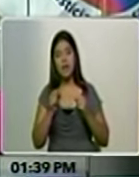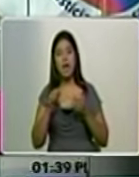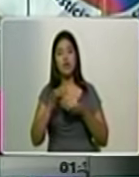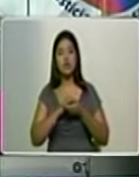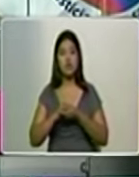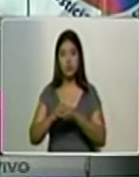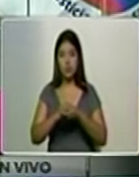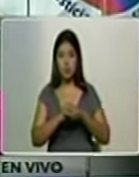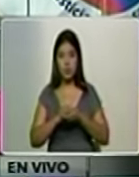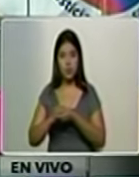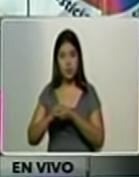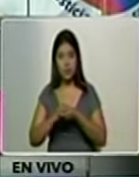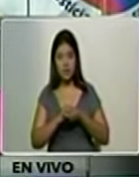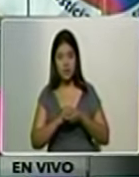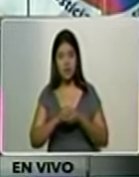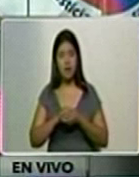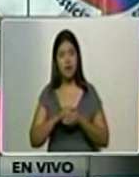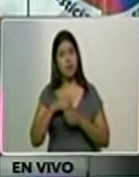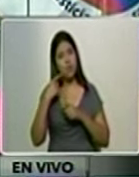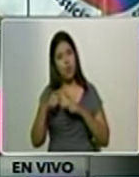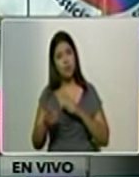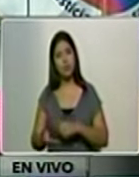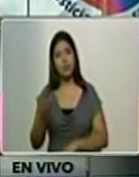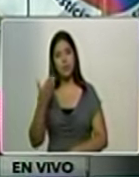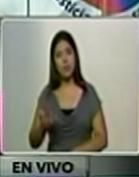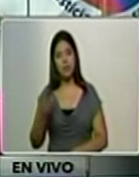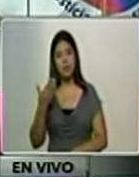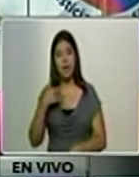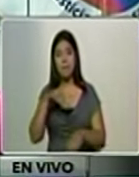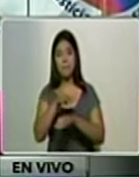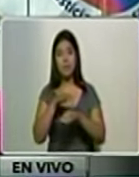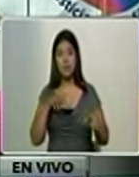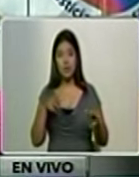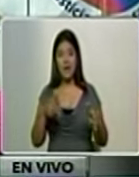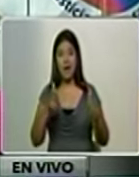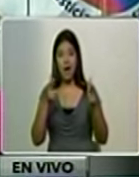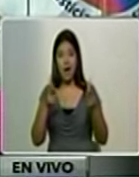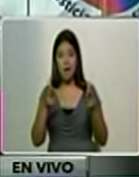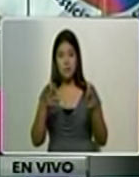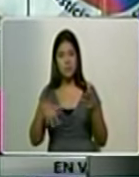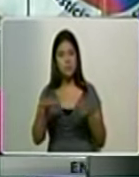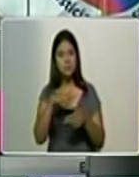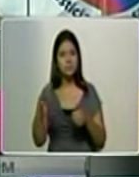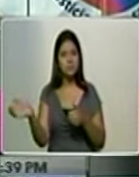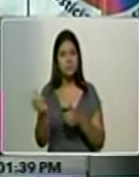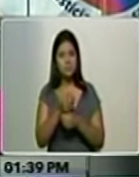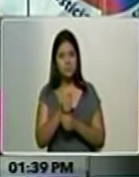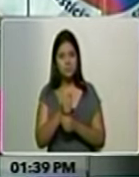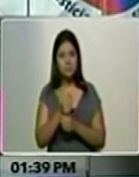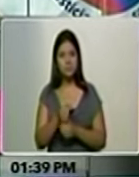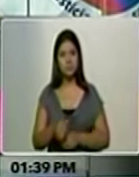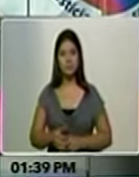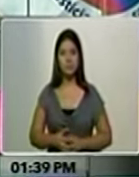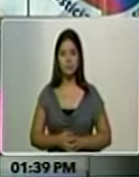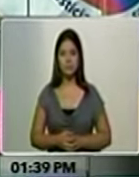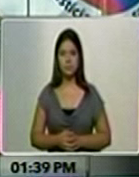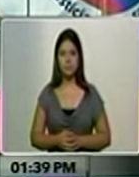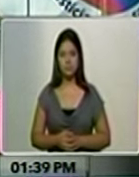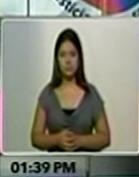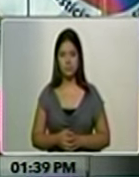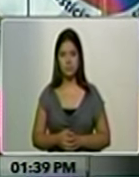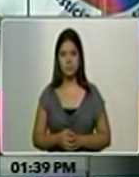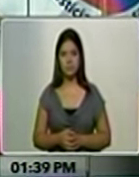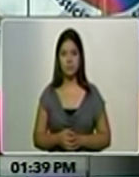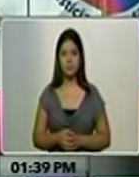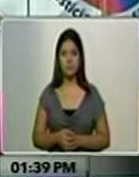como signo importantísimo, la mayoría de las armas han sido retenidas, capturadas y ubicadas